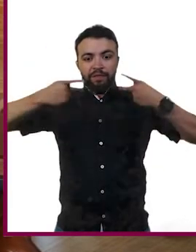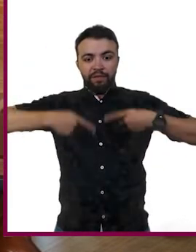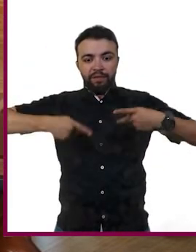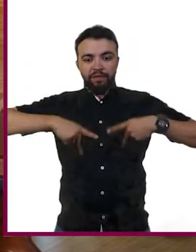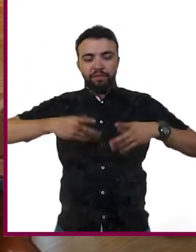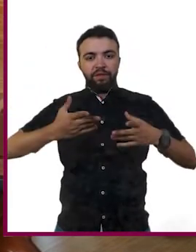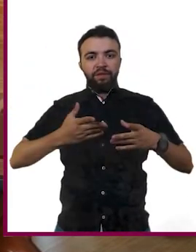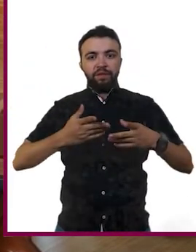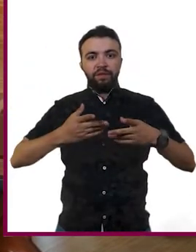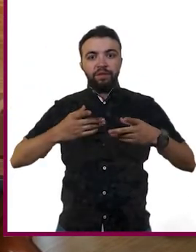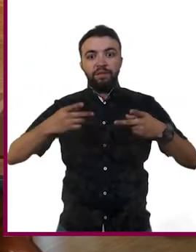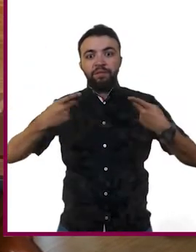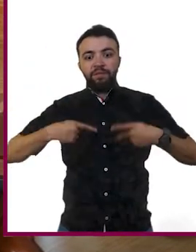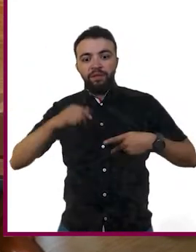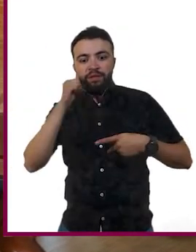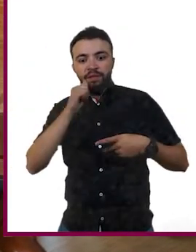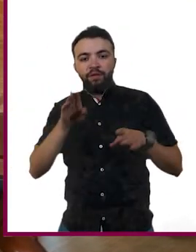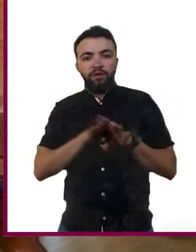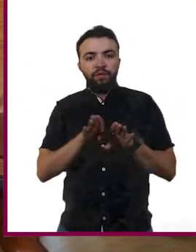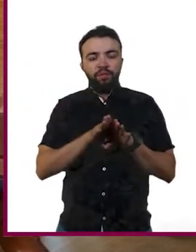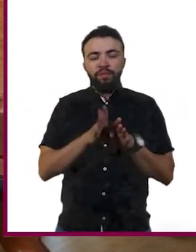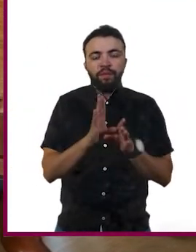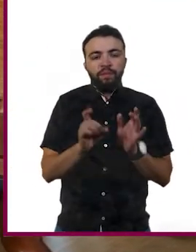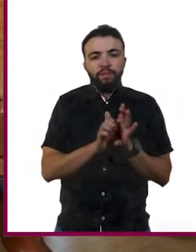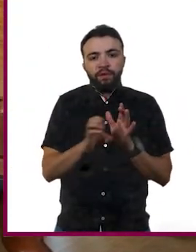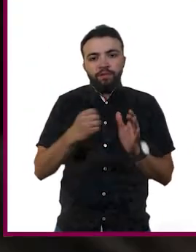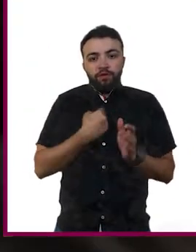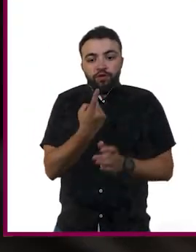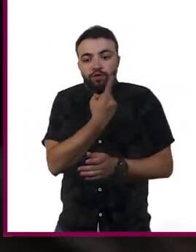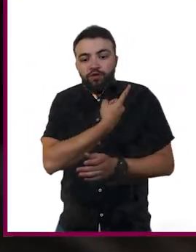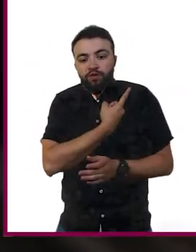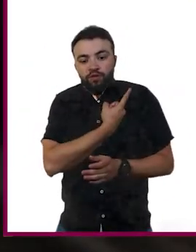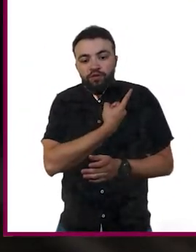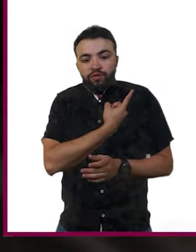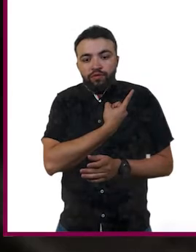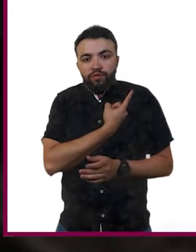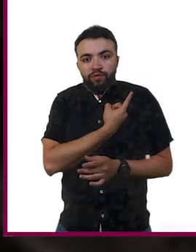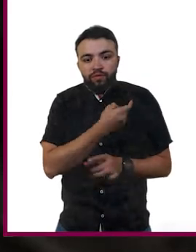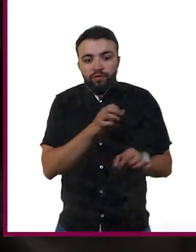gente, pues lo que se llama así como un solista, pues son